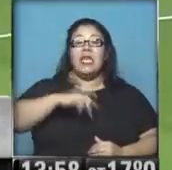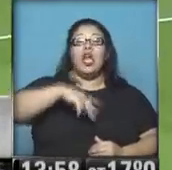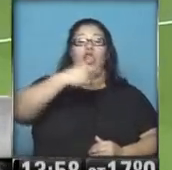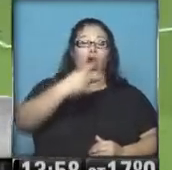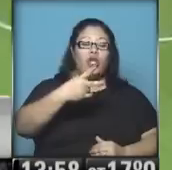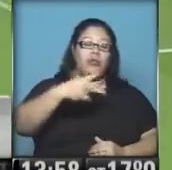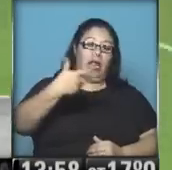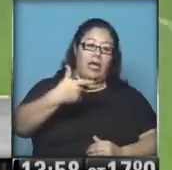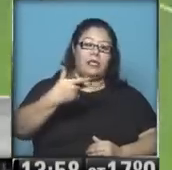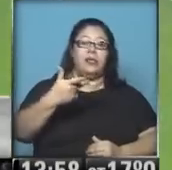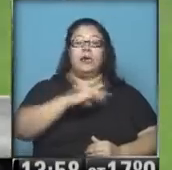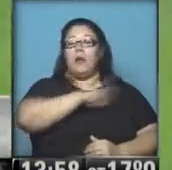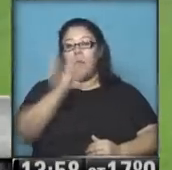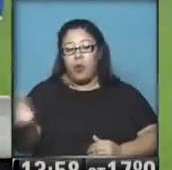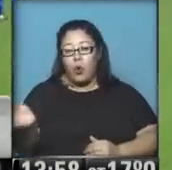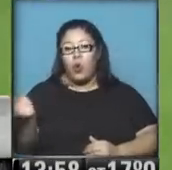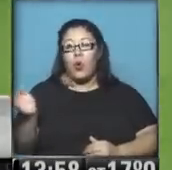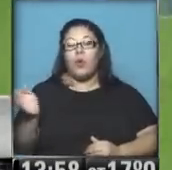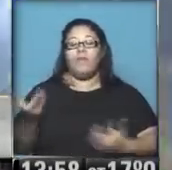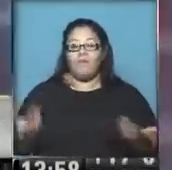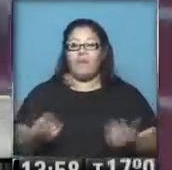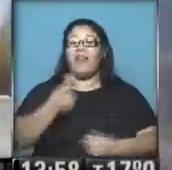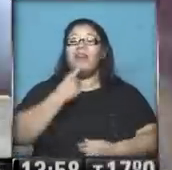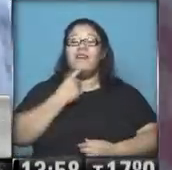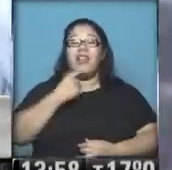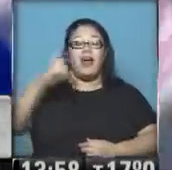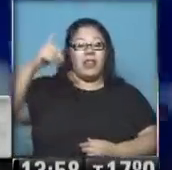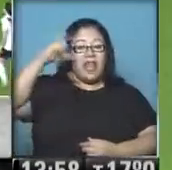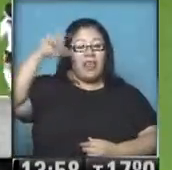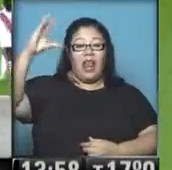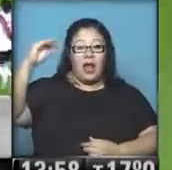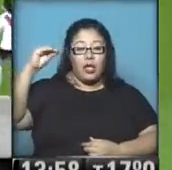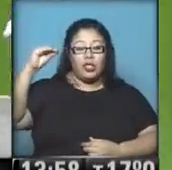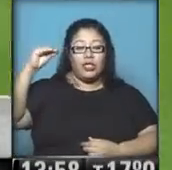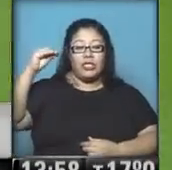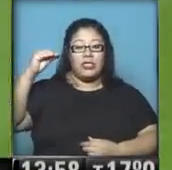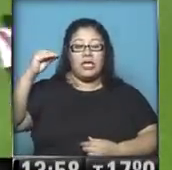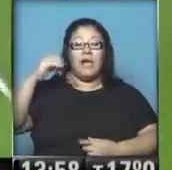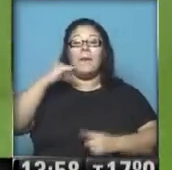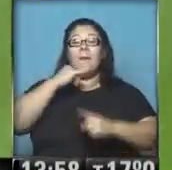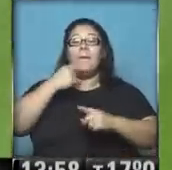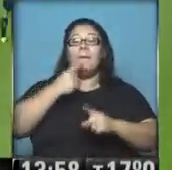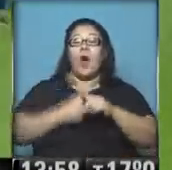fuera. 22 horas. River va por las semifinales ante el Cruzeiro en Brasil.